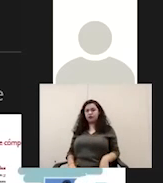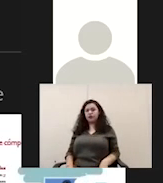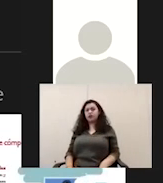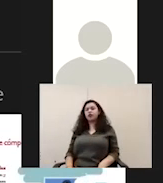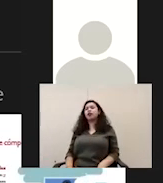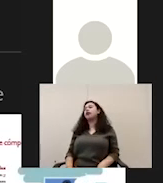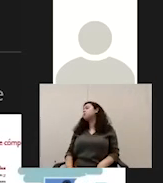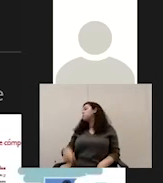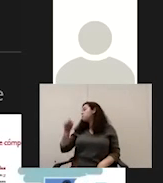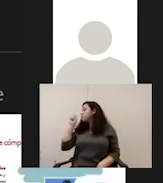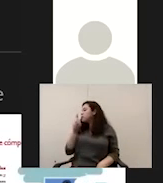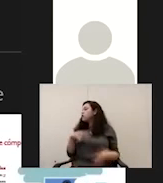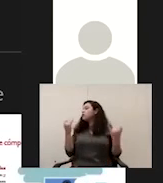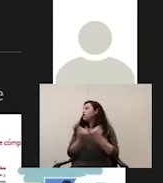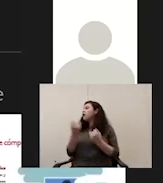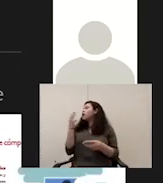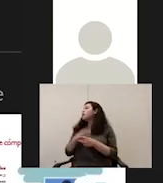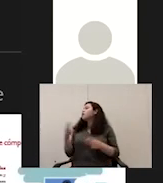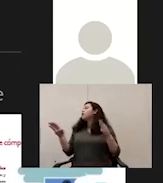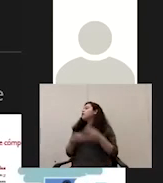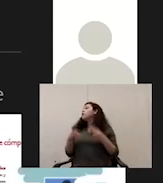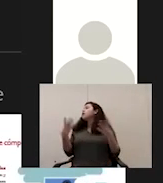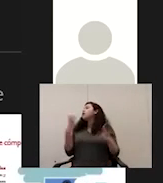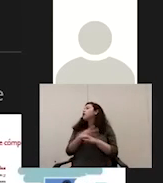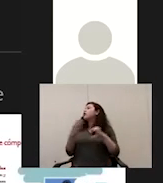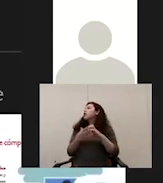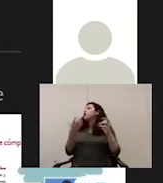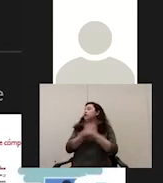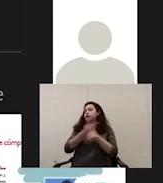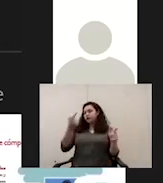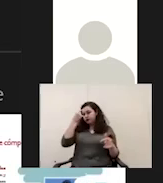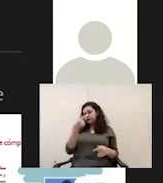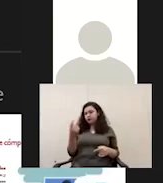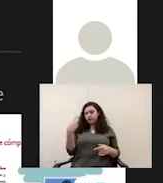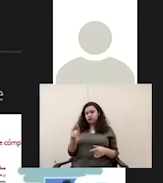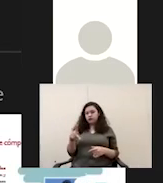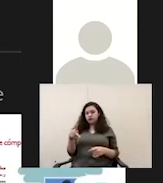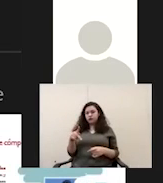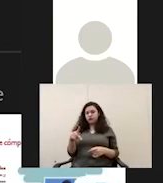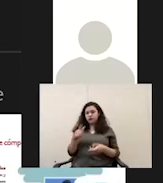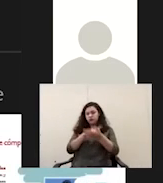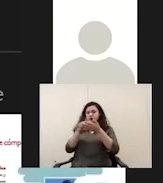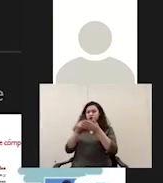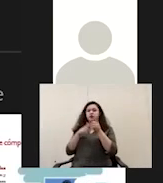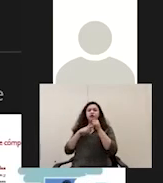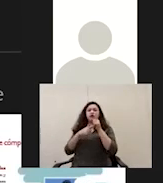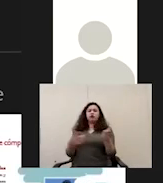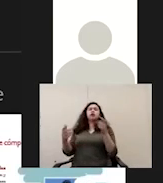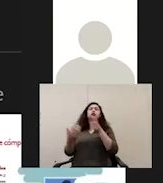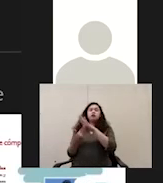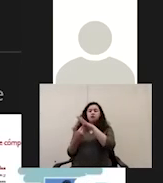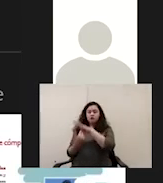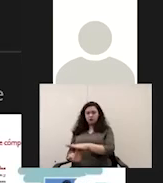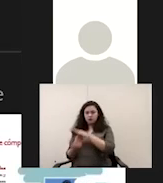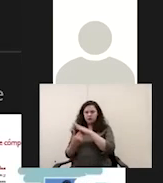mismo, que tengan el material y los insumos disponibles para hacer la desinfección continua de mesas, mecheros,